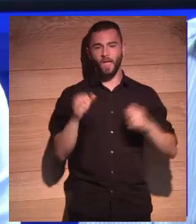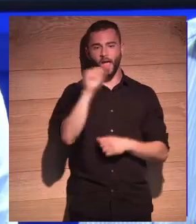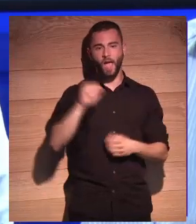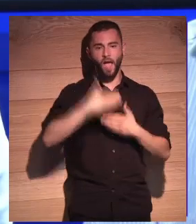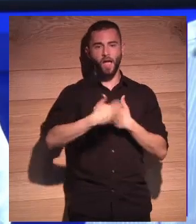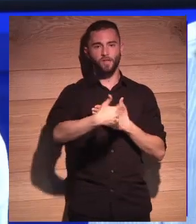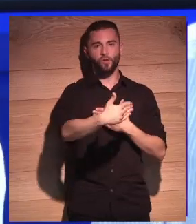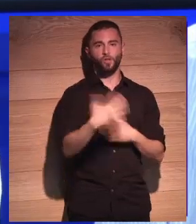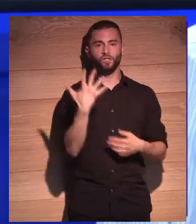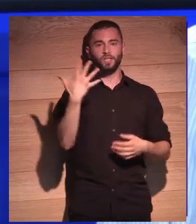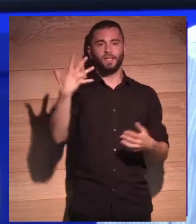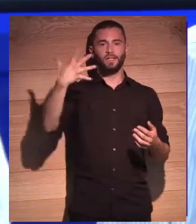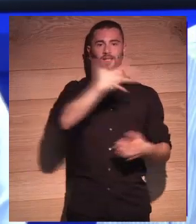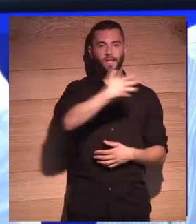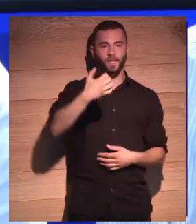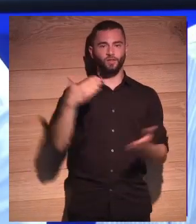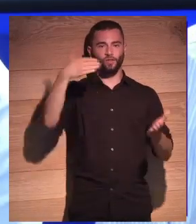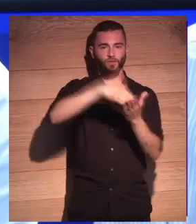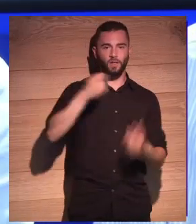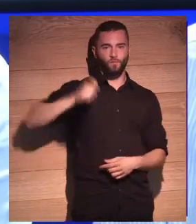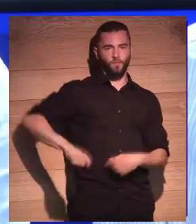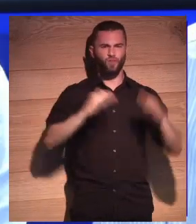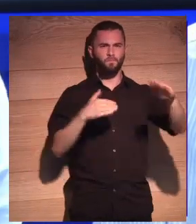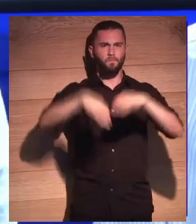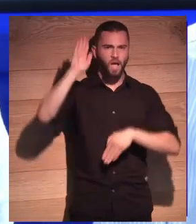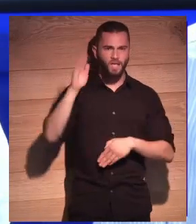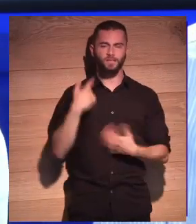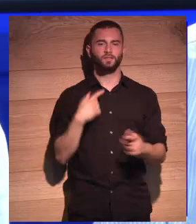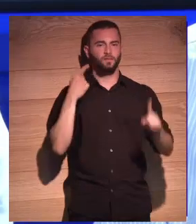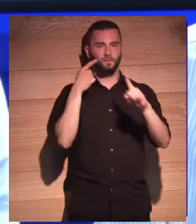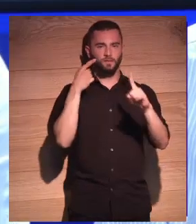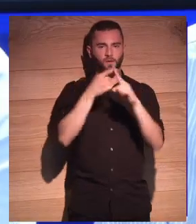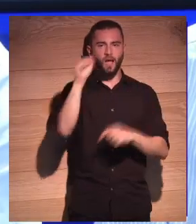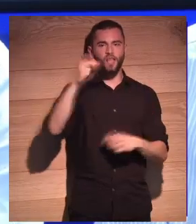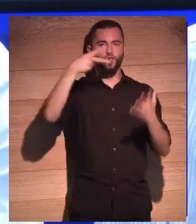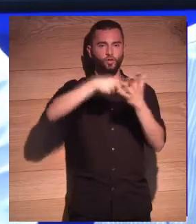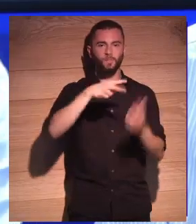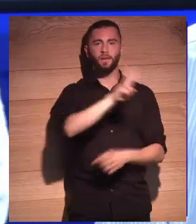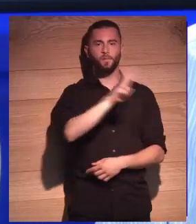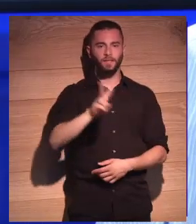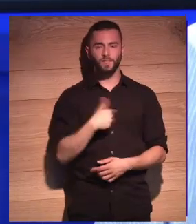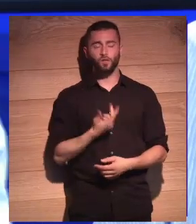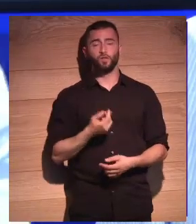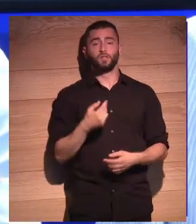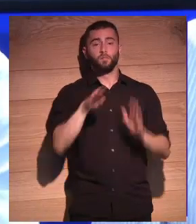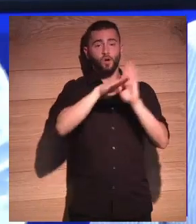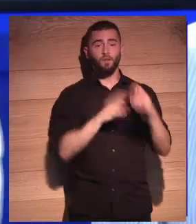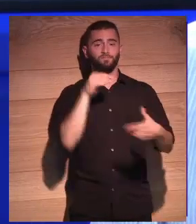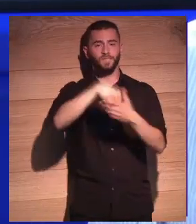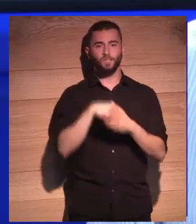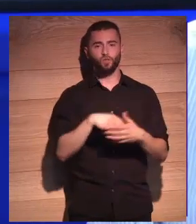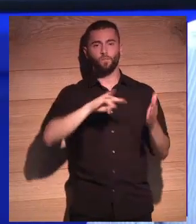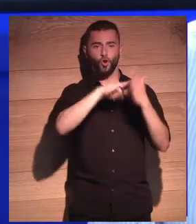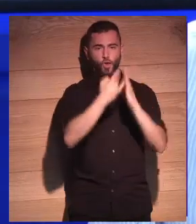los 500.000 profesionales, ¿vale? Para 2022. Dentro de ese programa se lanzan varios